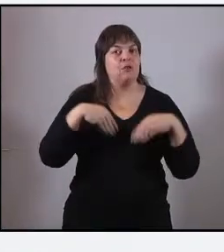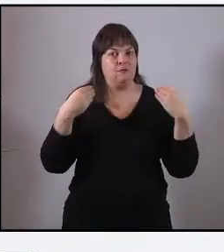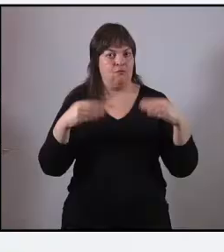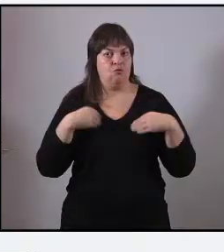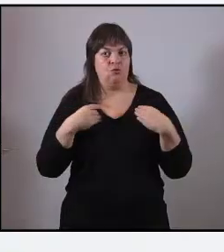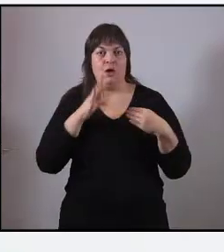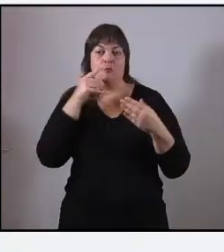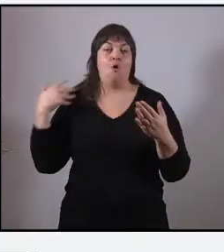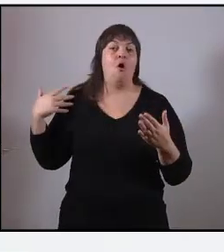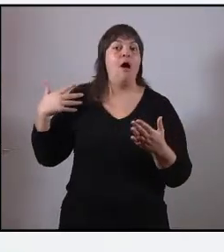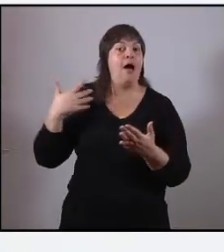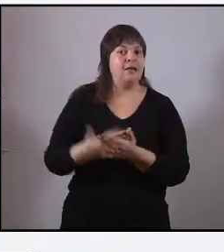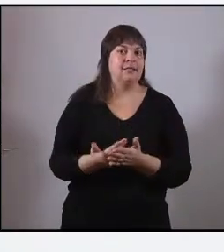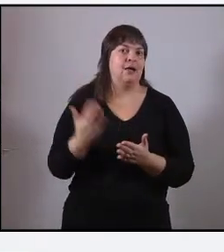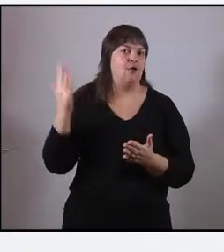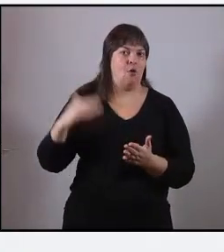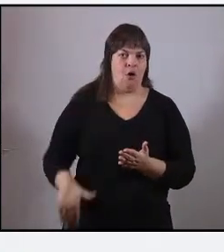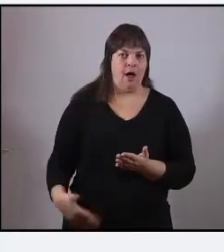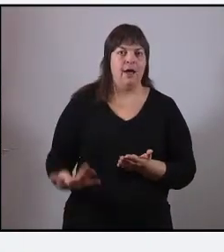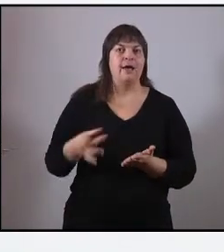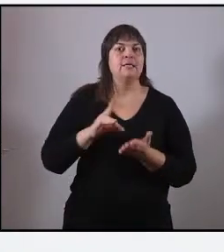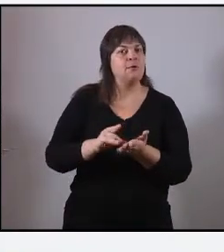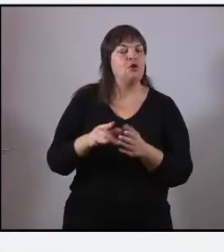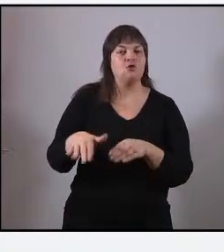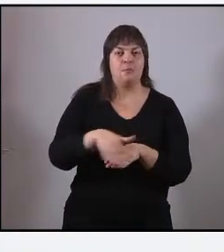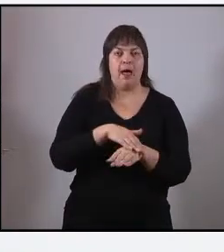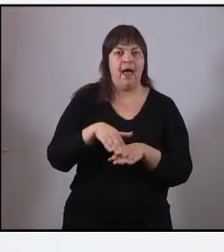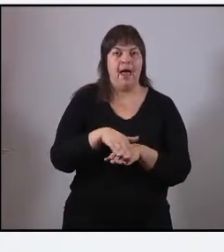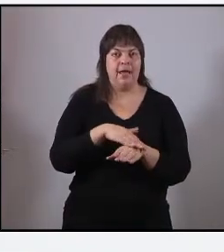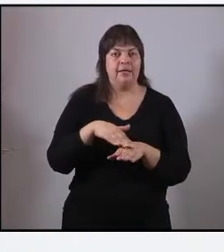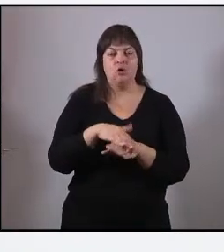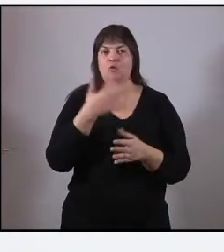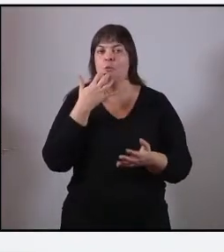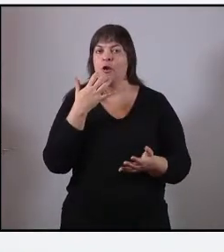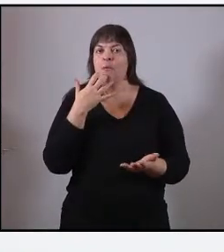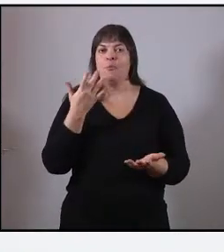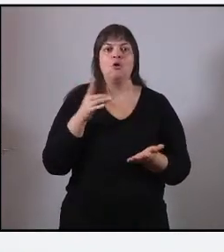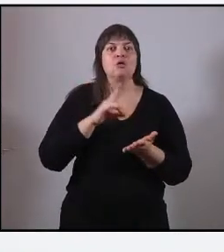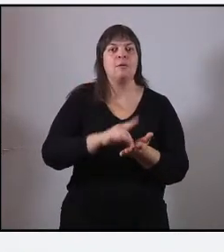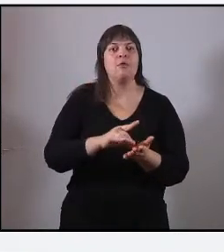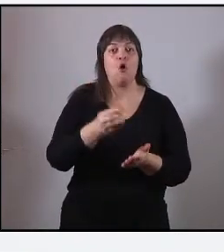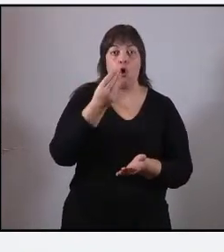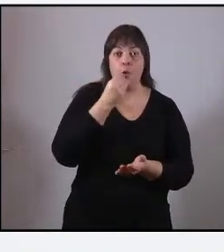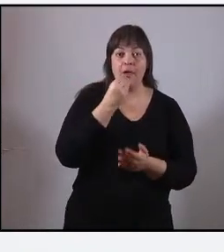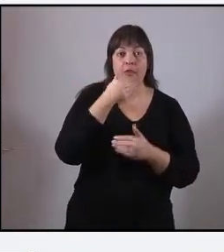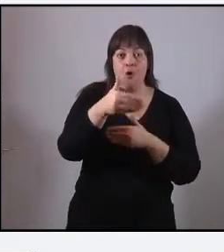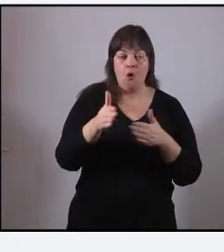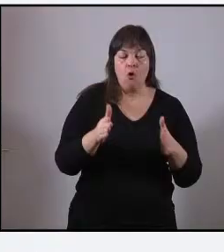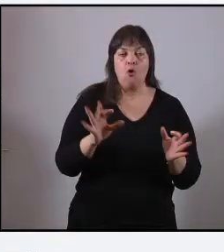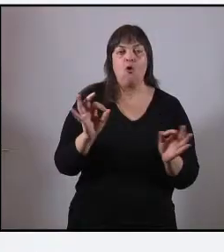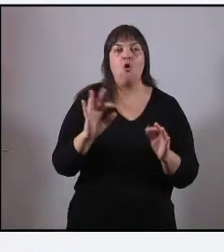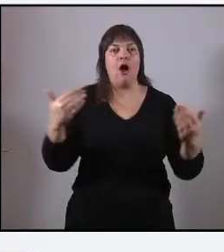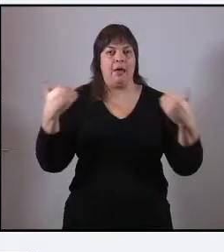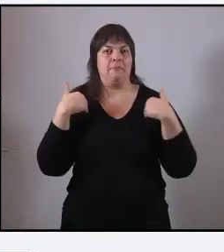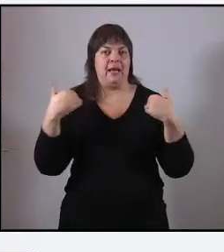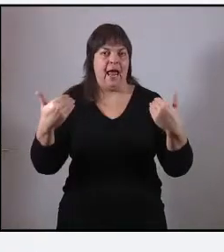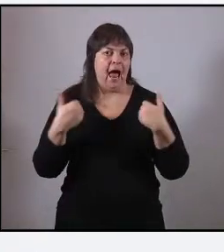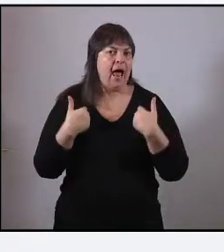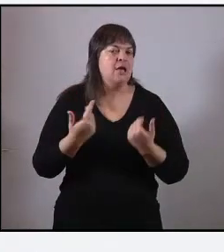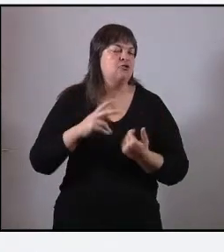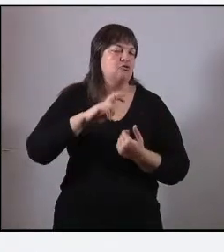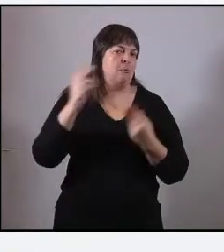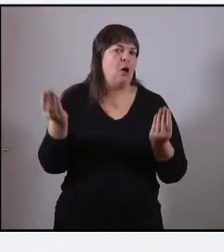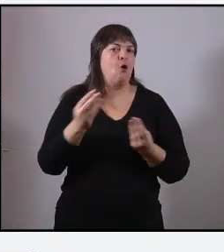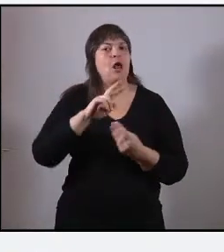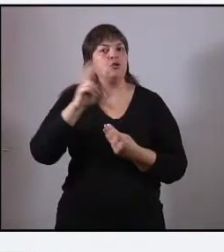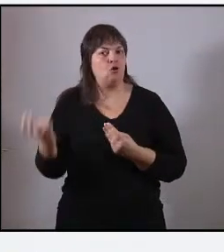este momento no tenían, servicios fundamentales como son el servicio de comedor y el gimnasio, entre otras mejoras que